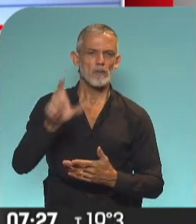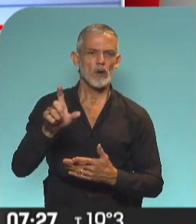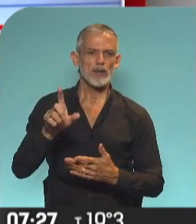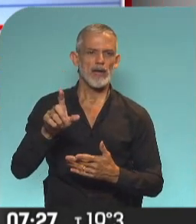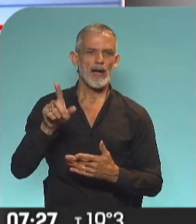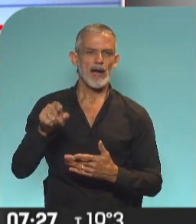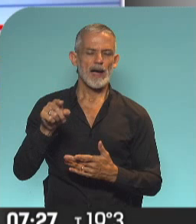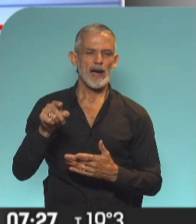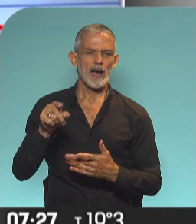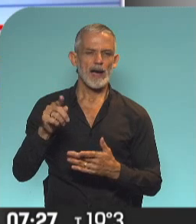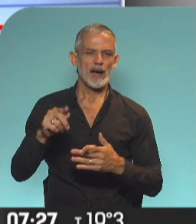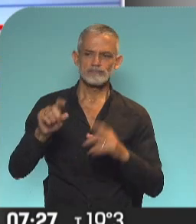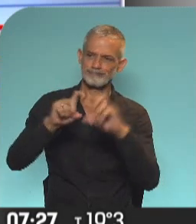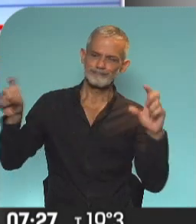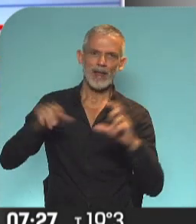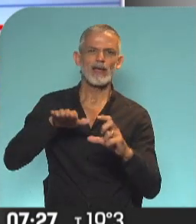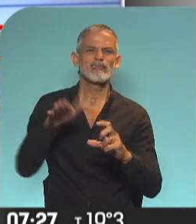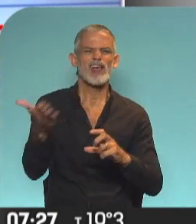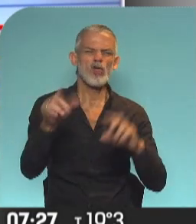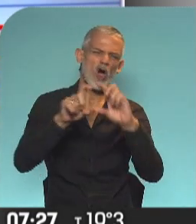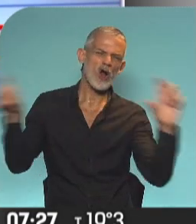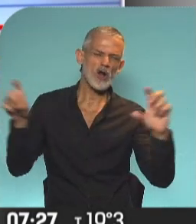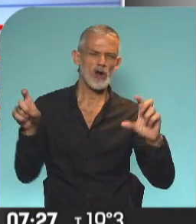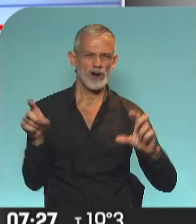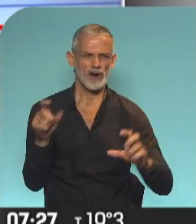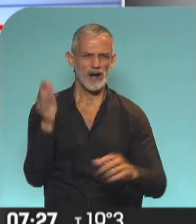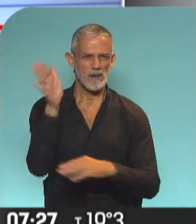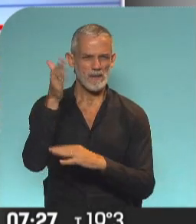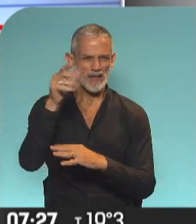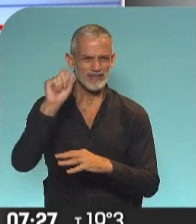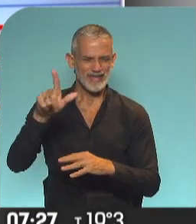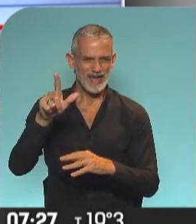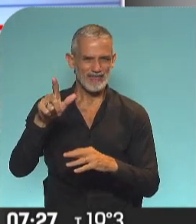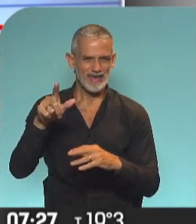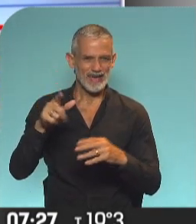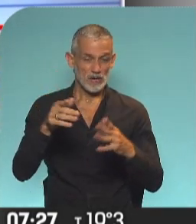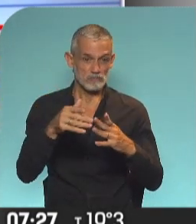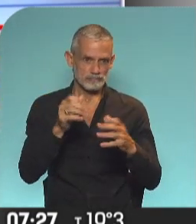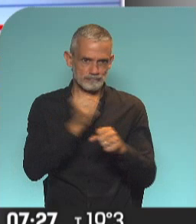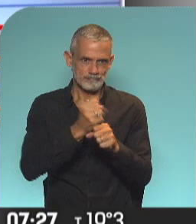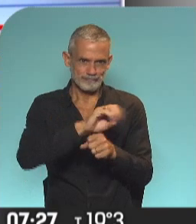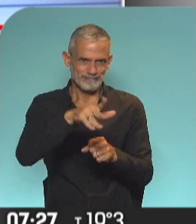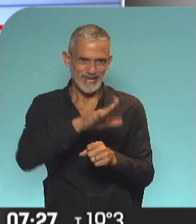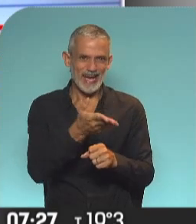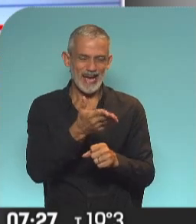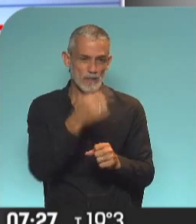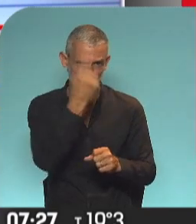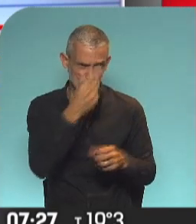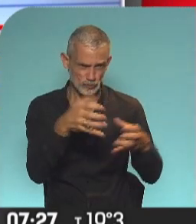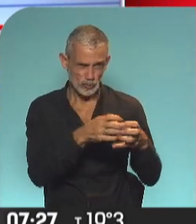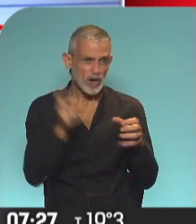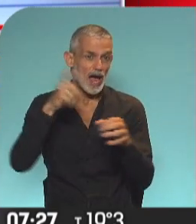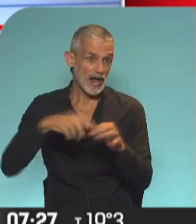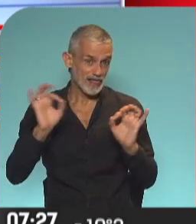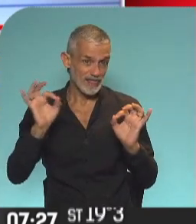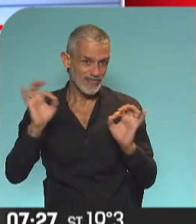a una cooperativa cordobesa traidor, y está la banderita de los productores autoconvocados, que son productores que no